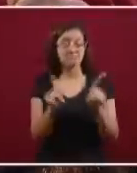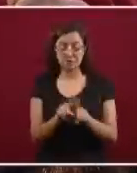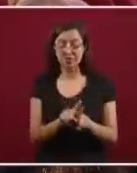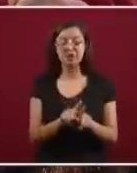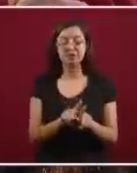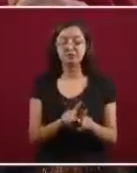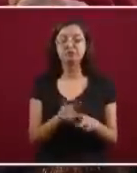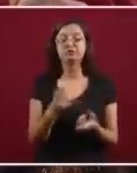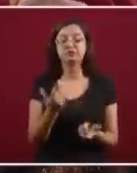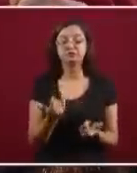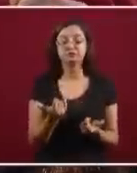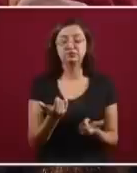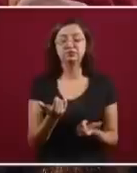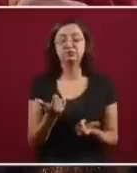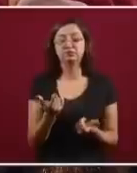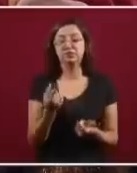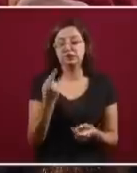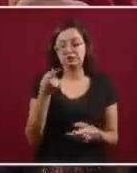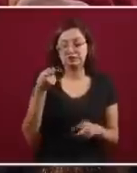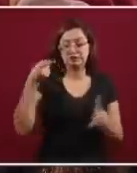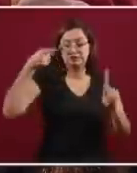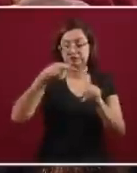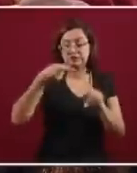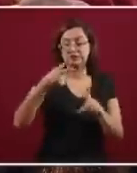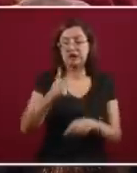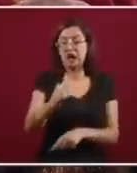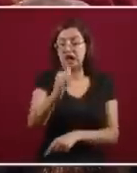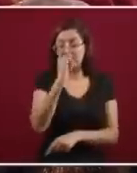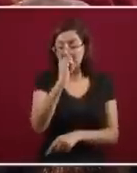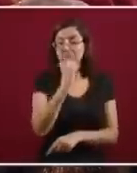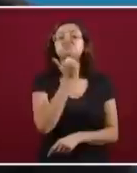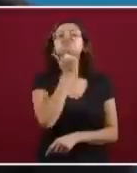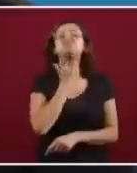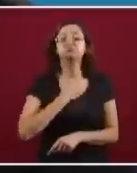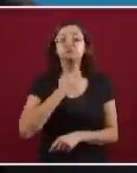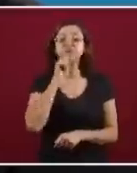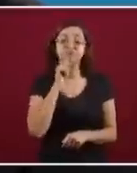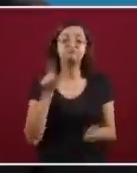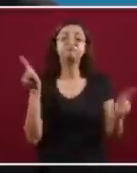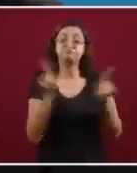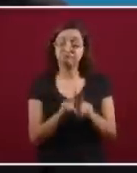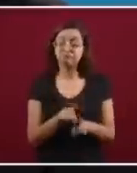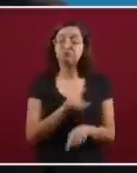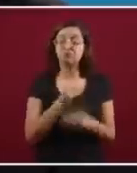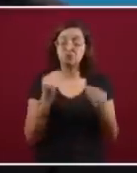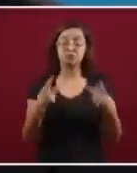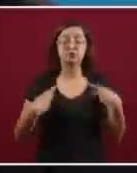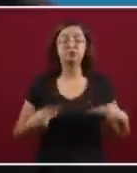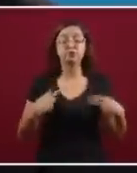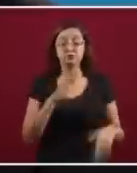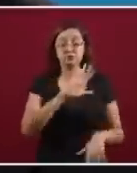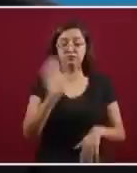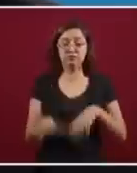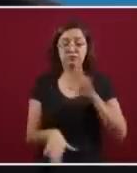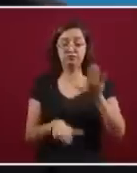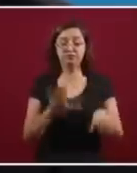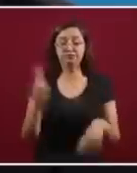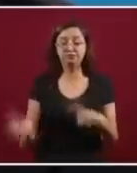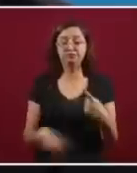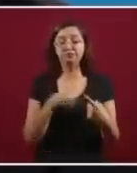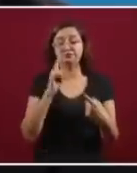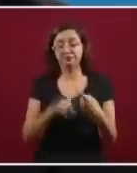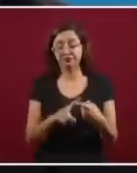no olvidemos que es uno de los componentes que también causa importante mortalidad entonces es el